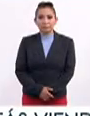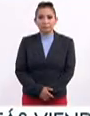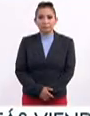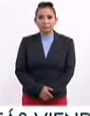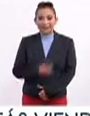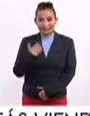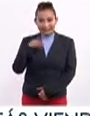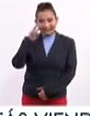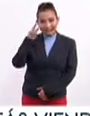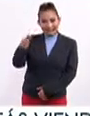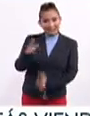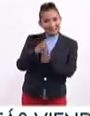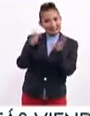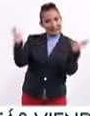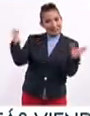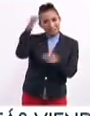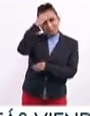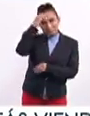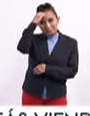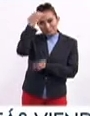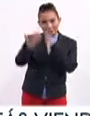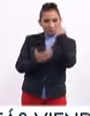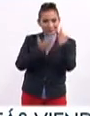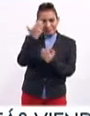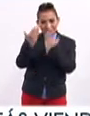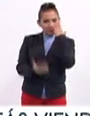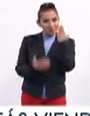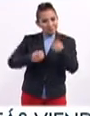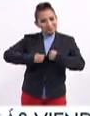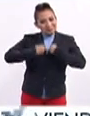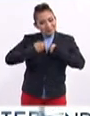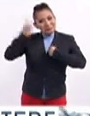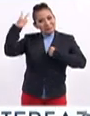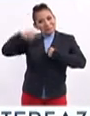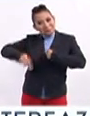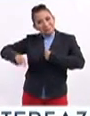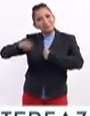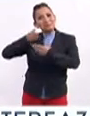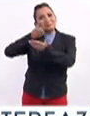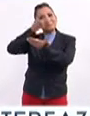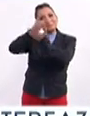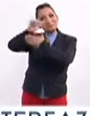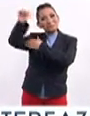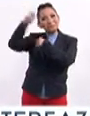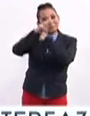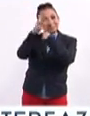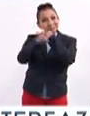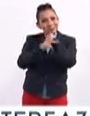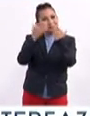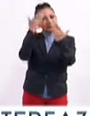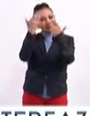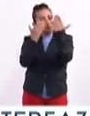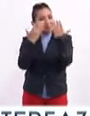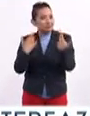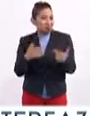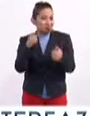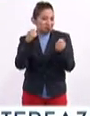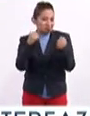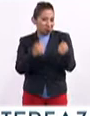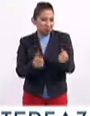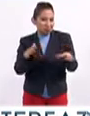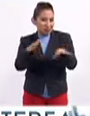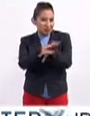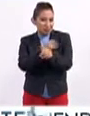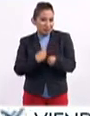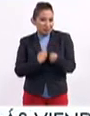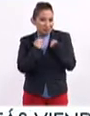Ya vimos estas grandes experiencias académicas, vivir y viajar en el extranjero, estudiar, pues seguramente